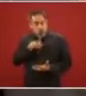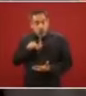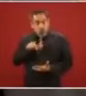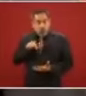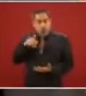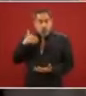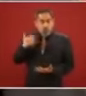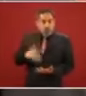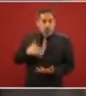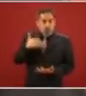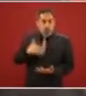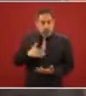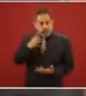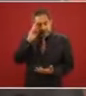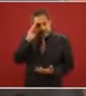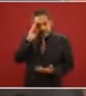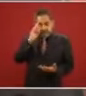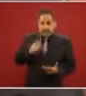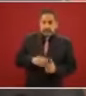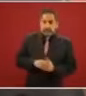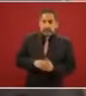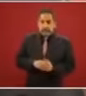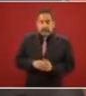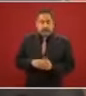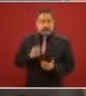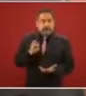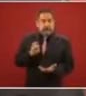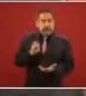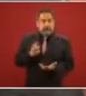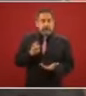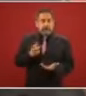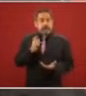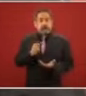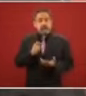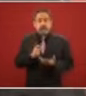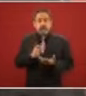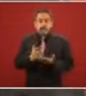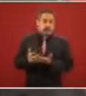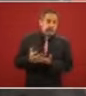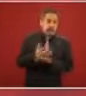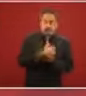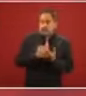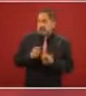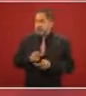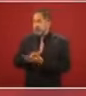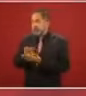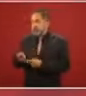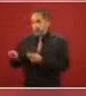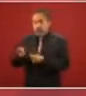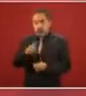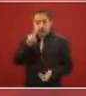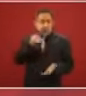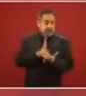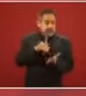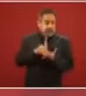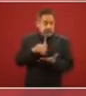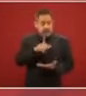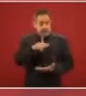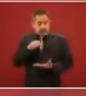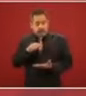porque eso es lo que van a recibir en premio. Y si